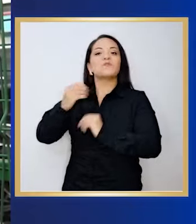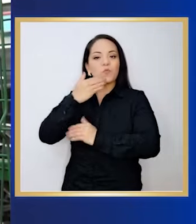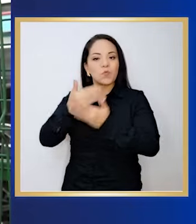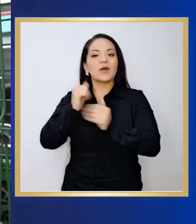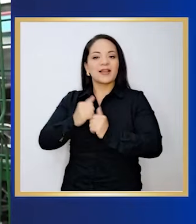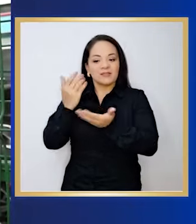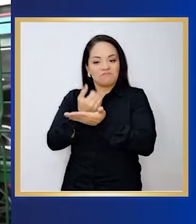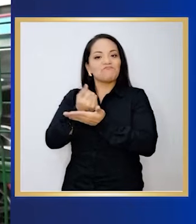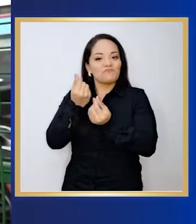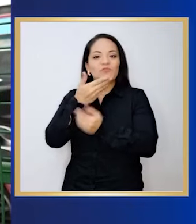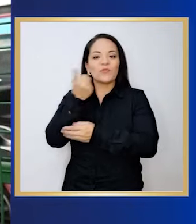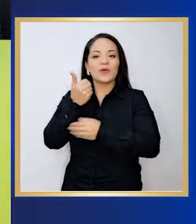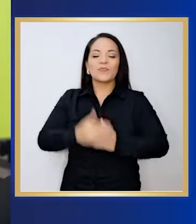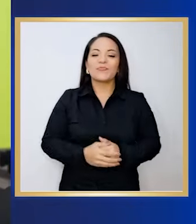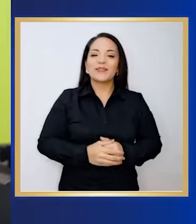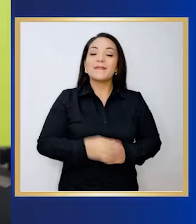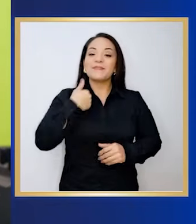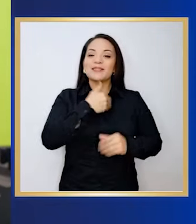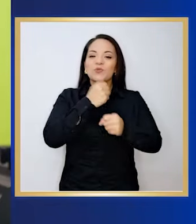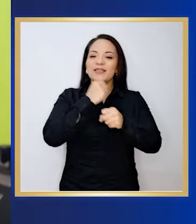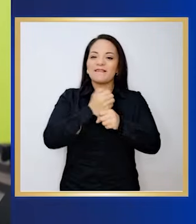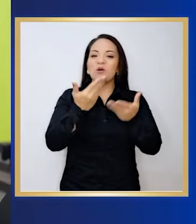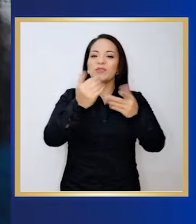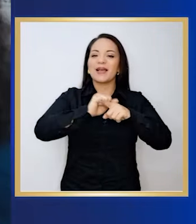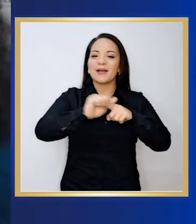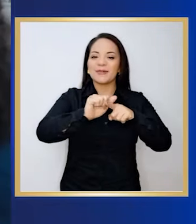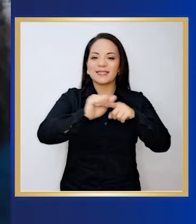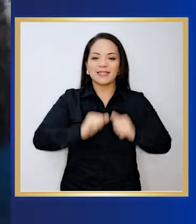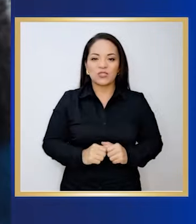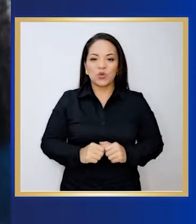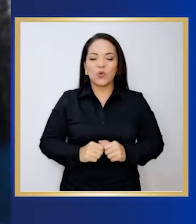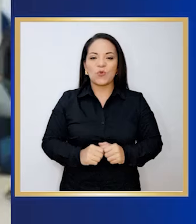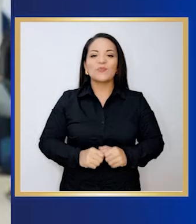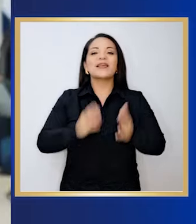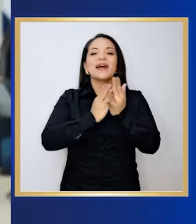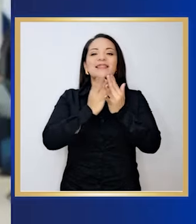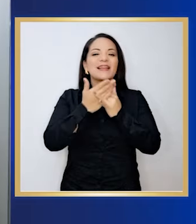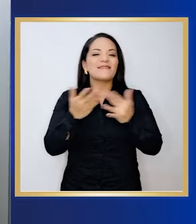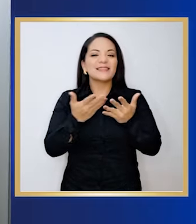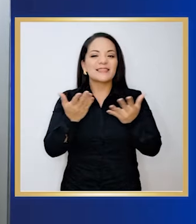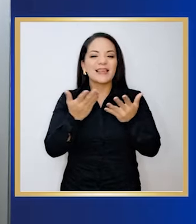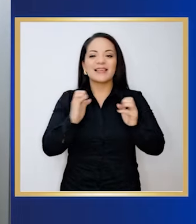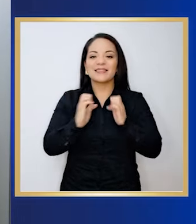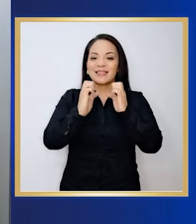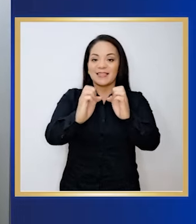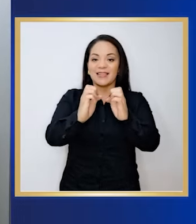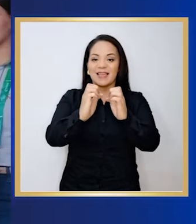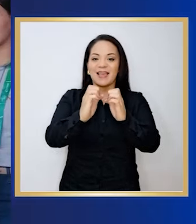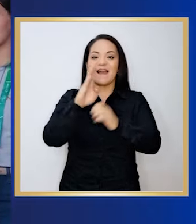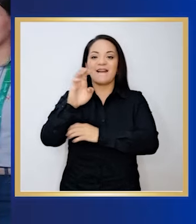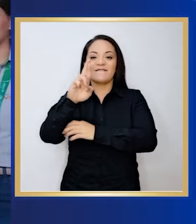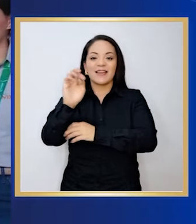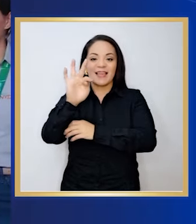buenas, entonces a uno le alcanza mala platita Tenemos un Ministerio de Trabajo que brinda capacitación Y que mediante la